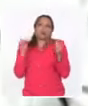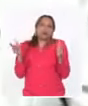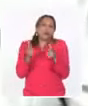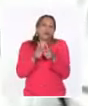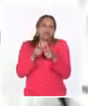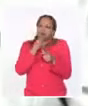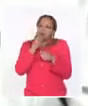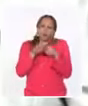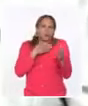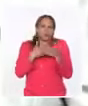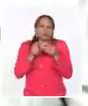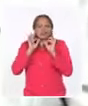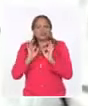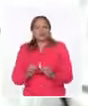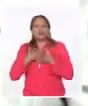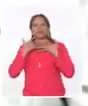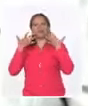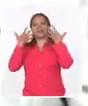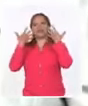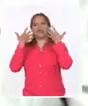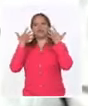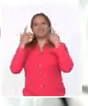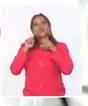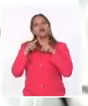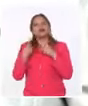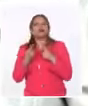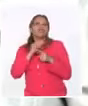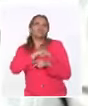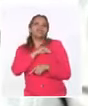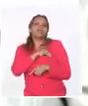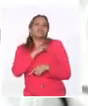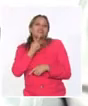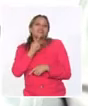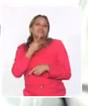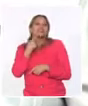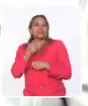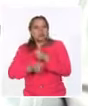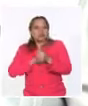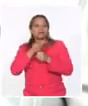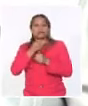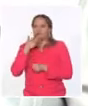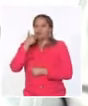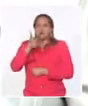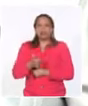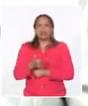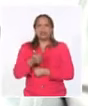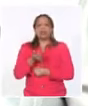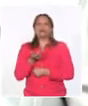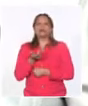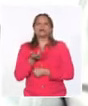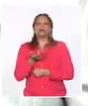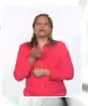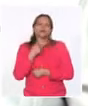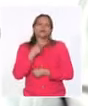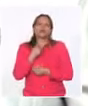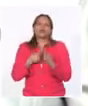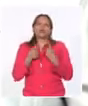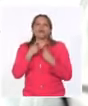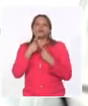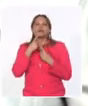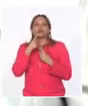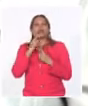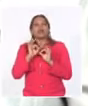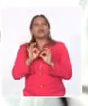fuera. Feliz. Porque se sentía como que estaba siendo útil, como que estaba siendo